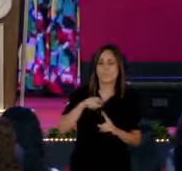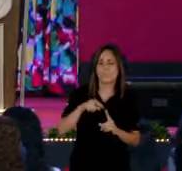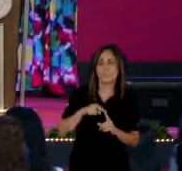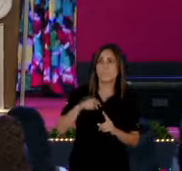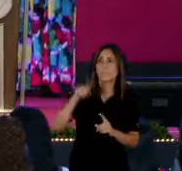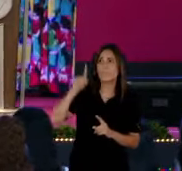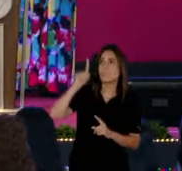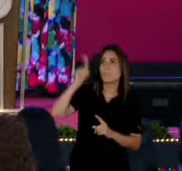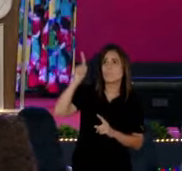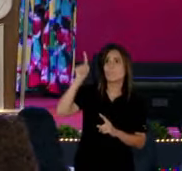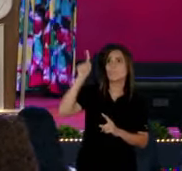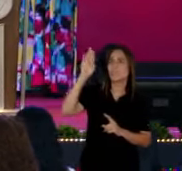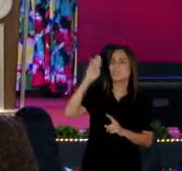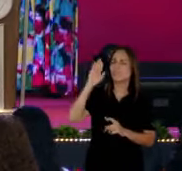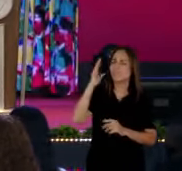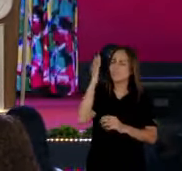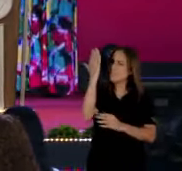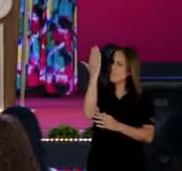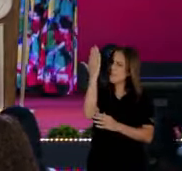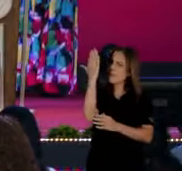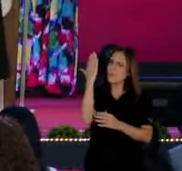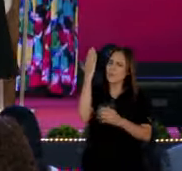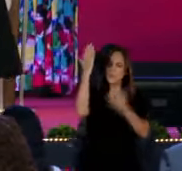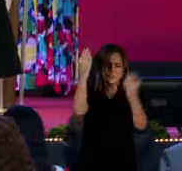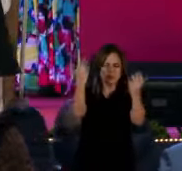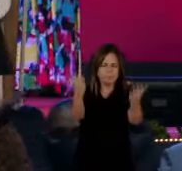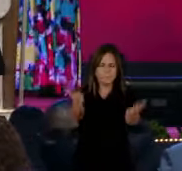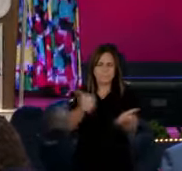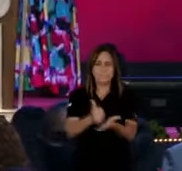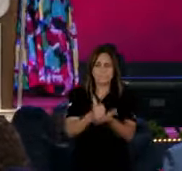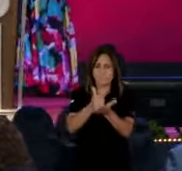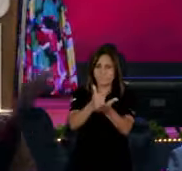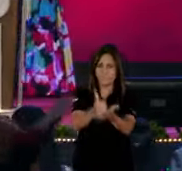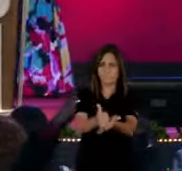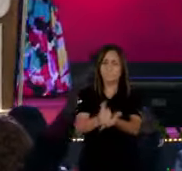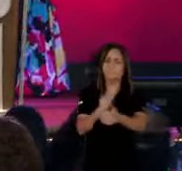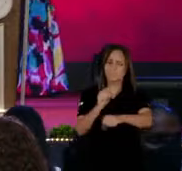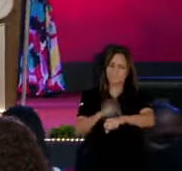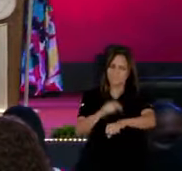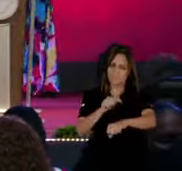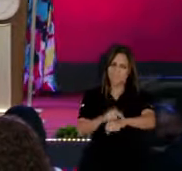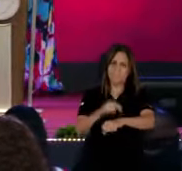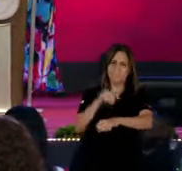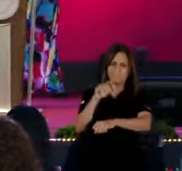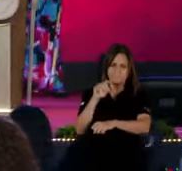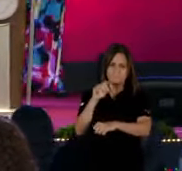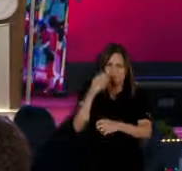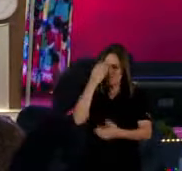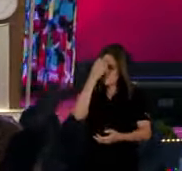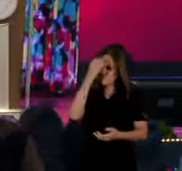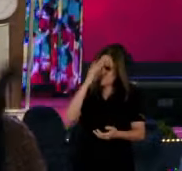Cuando Él extiende sus manos, es hora de que